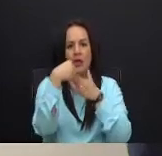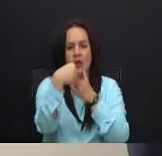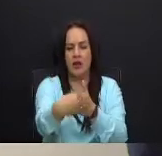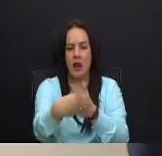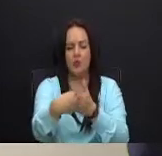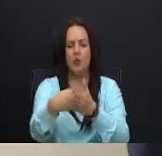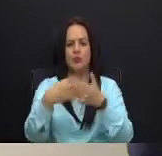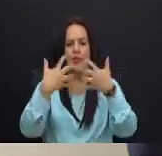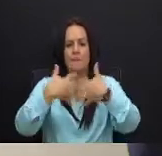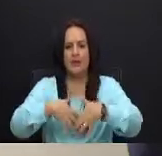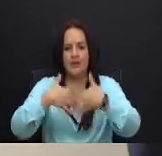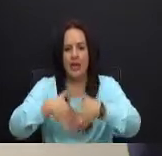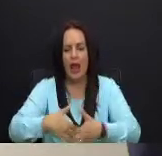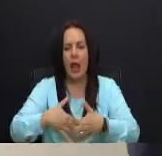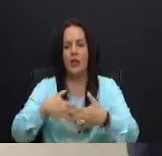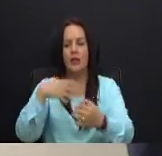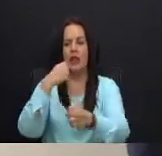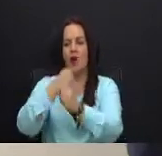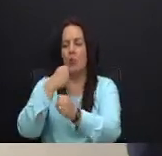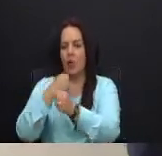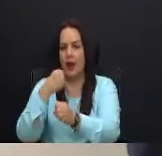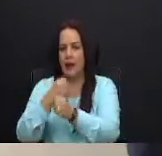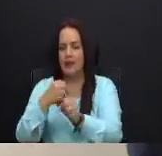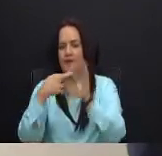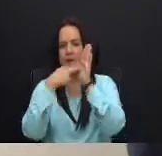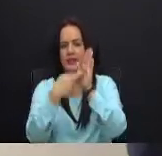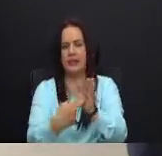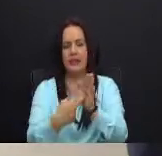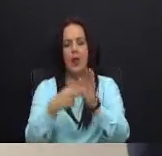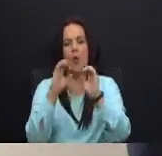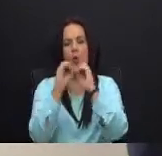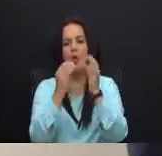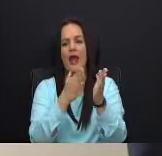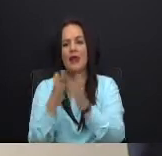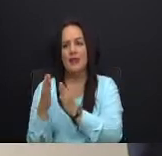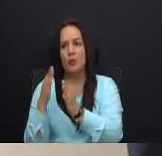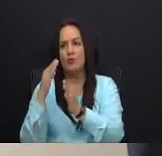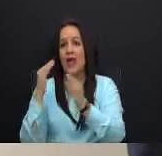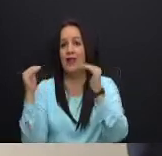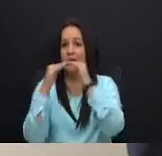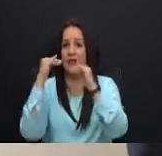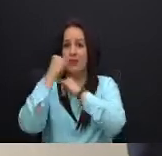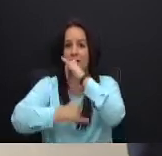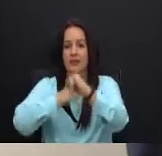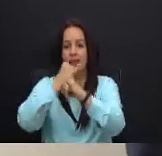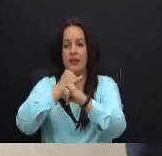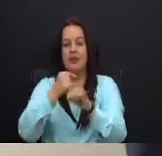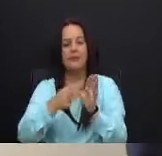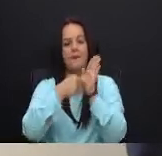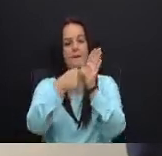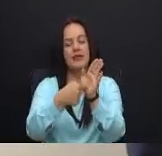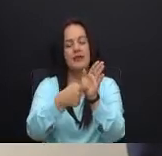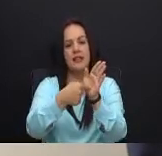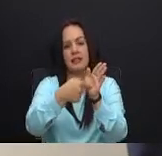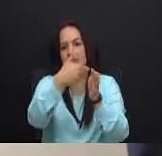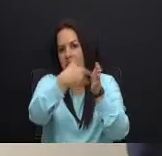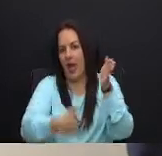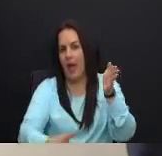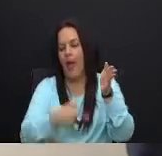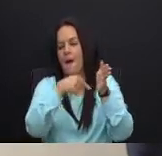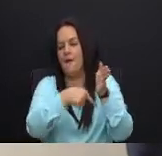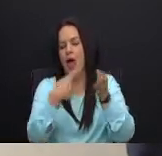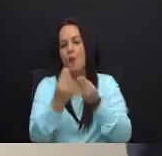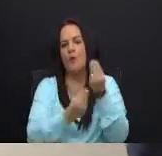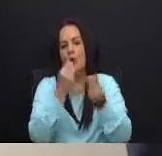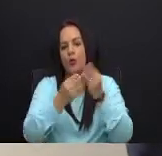empresariales o laborales o representantes de organismos internacionales donde se presentaban los productos, las investigaciones,